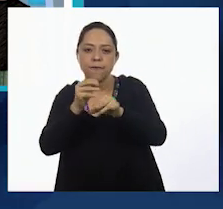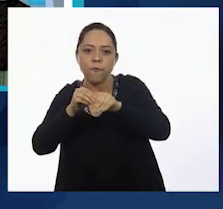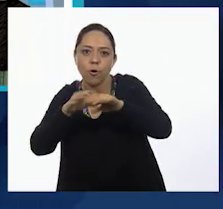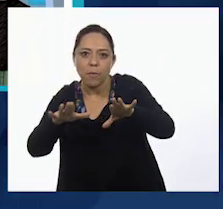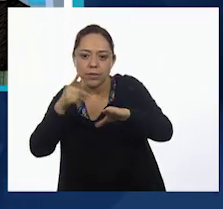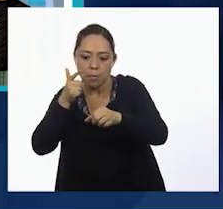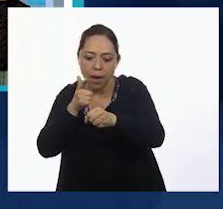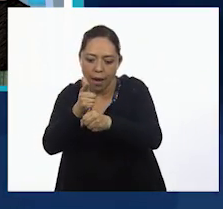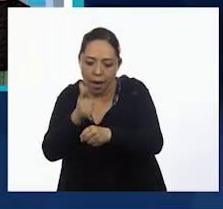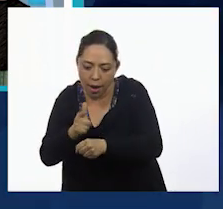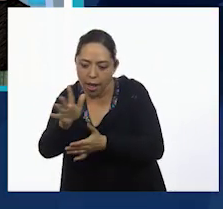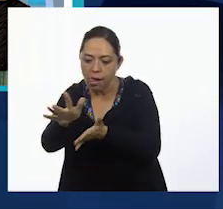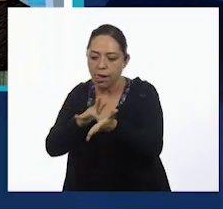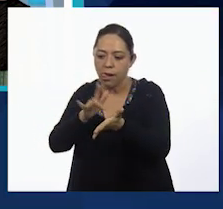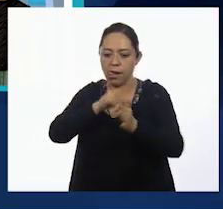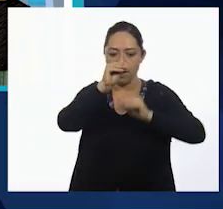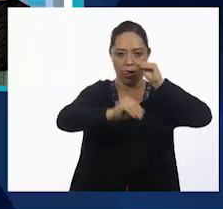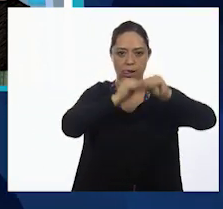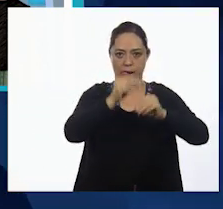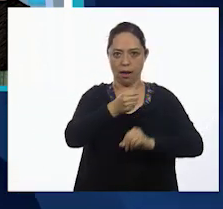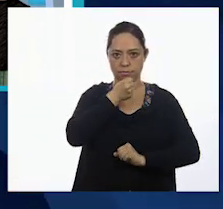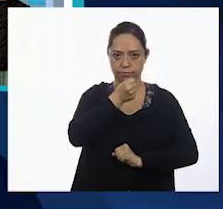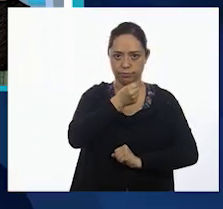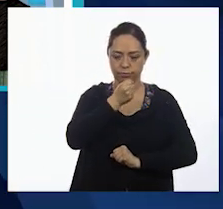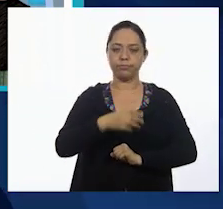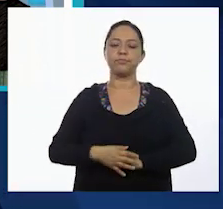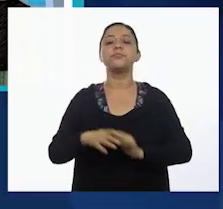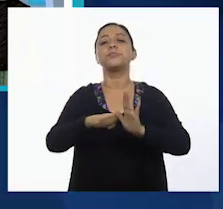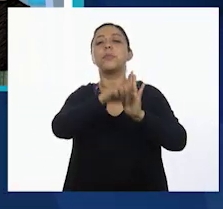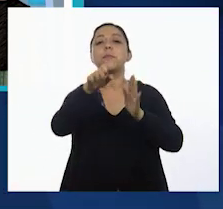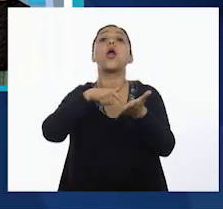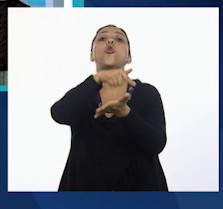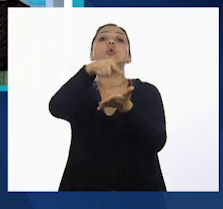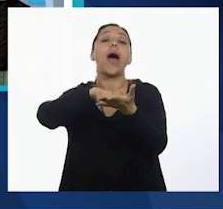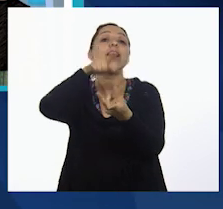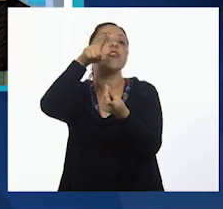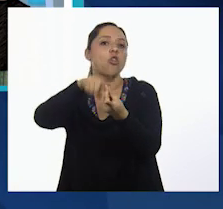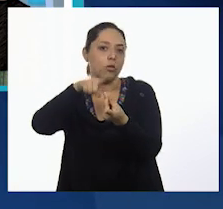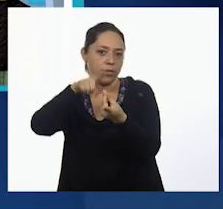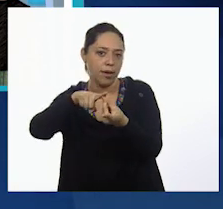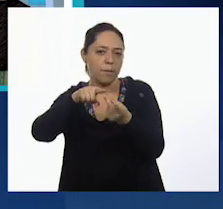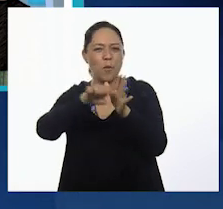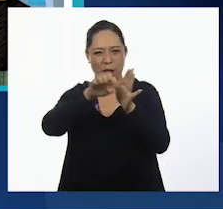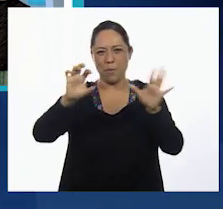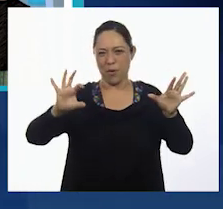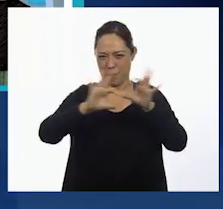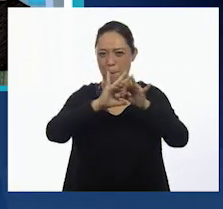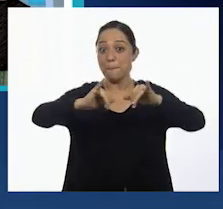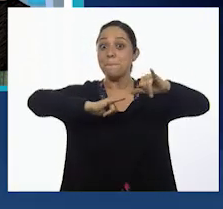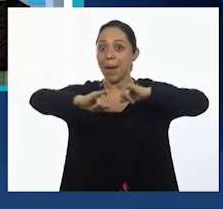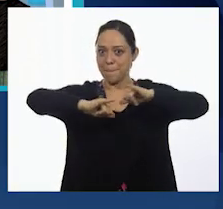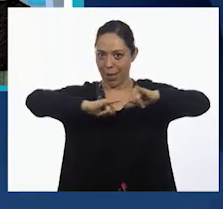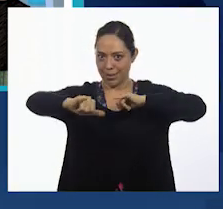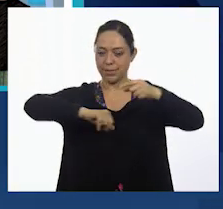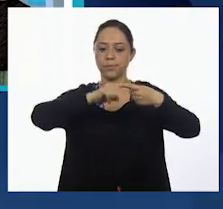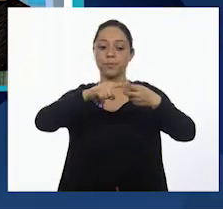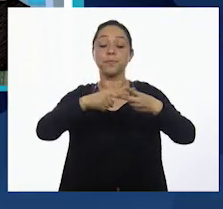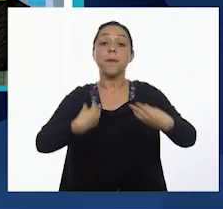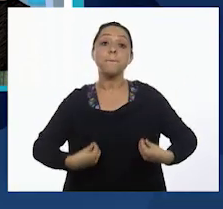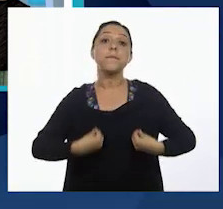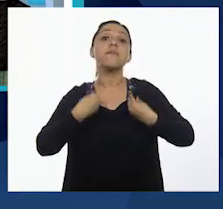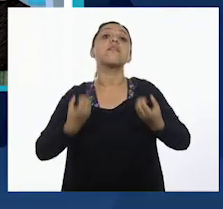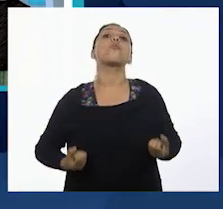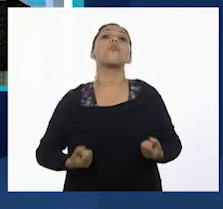reportaje. Primero, ¿dónde se ubica? Aquí podemos comentar esta parte de los mapas, que ya habíamos dicho, cuántos habitantes